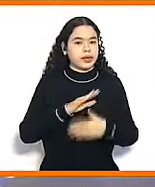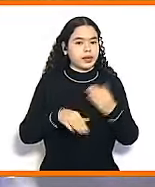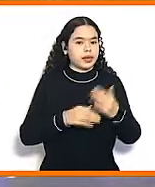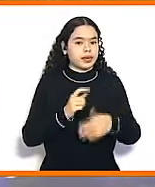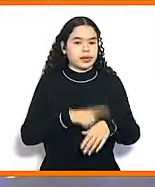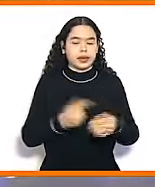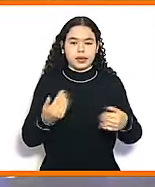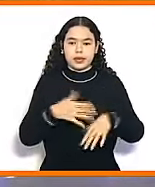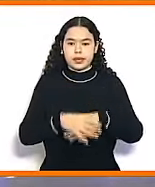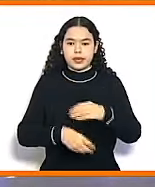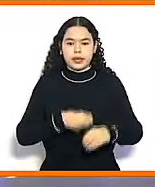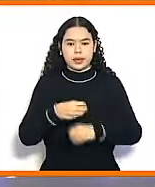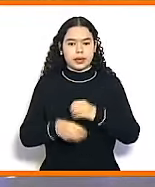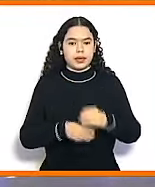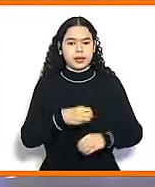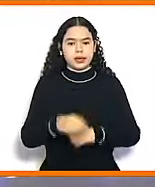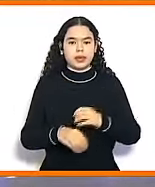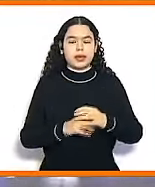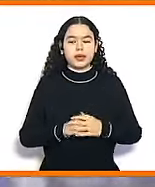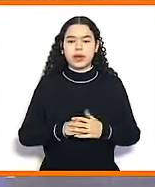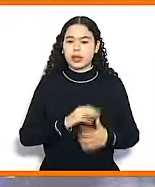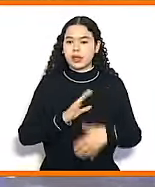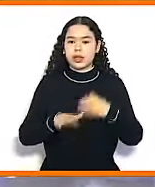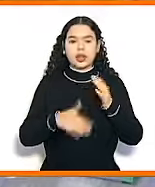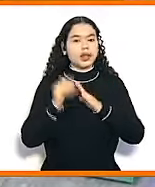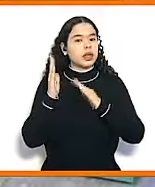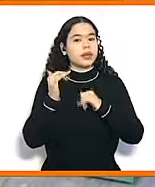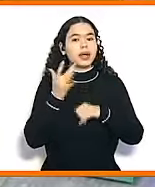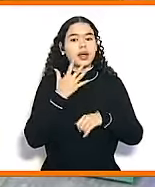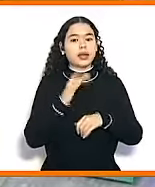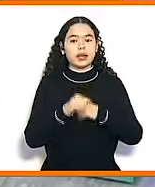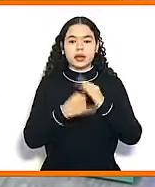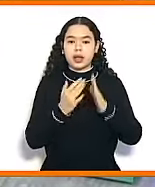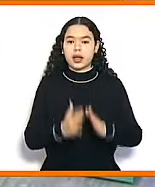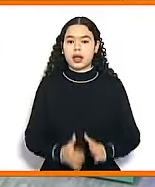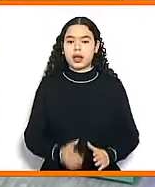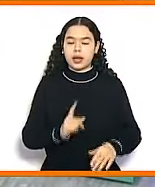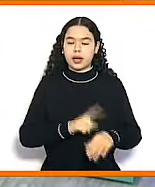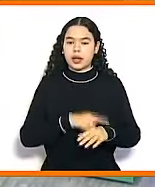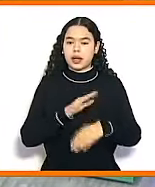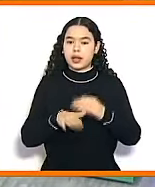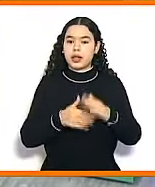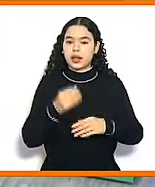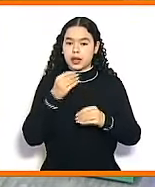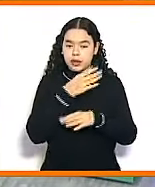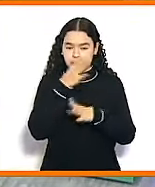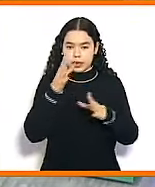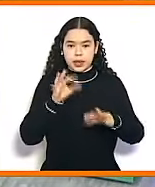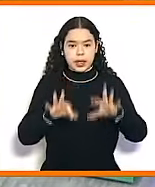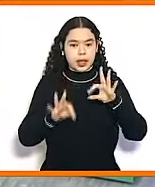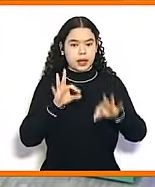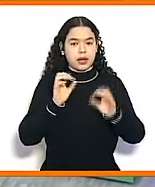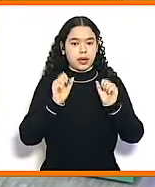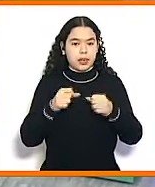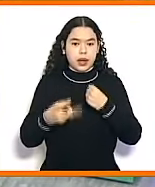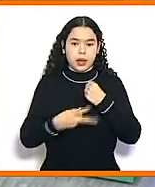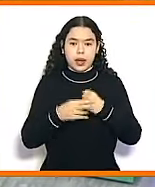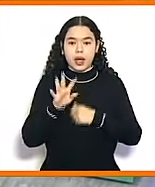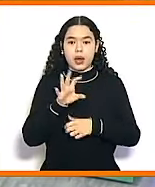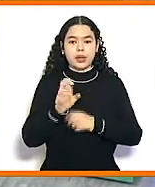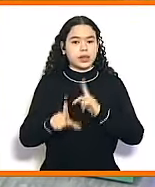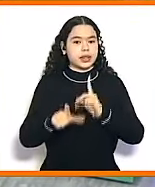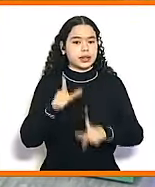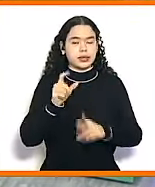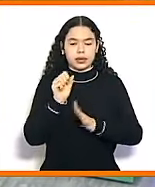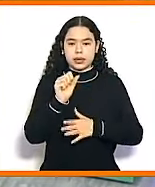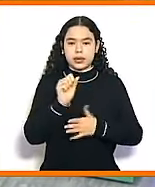incluimos las esferas al juego suerte para cada uno de nuestros jugadores Asimismo les invito a recargar y acumular 400 lempiras